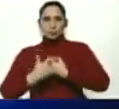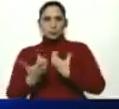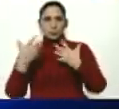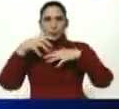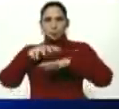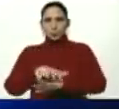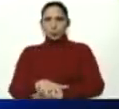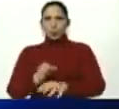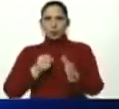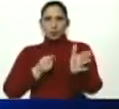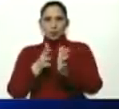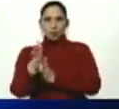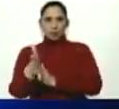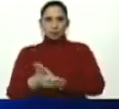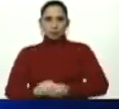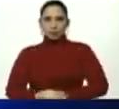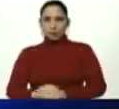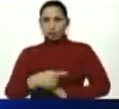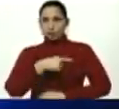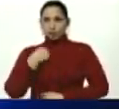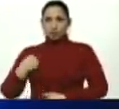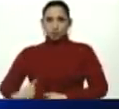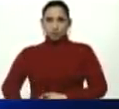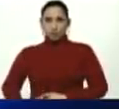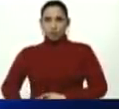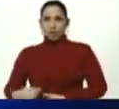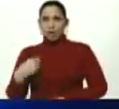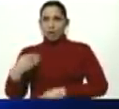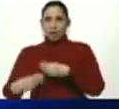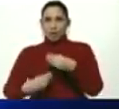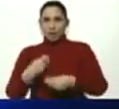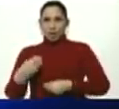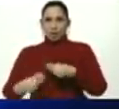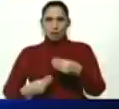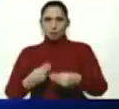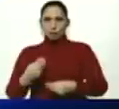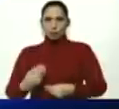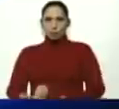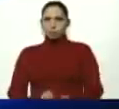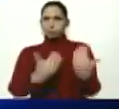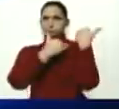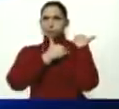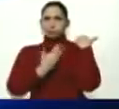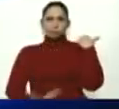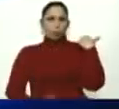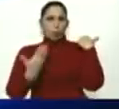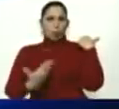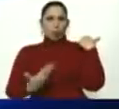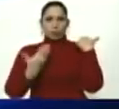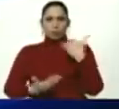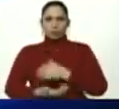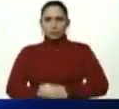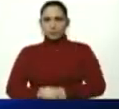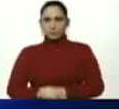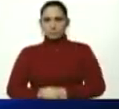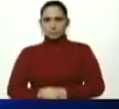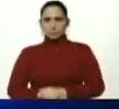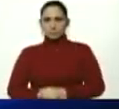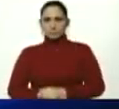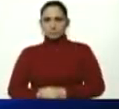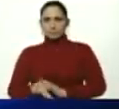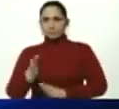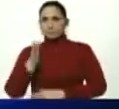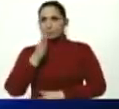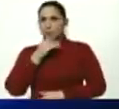gratuito, pues China ha jugado un papel fundamental en su desinteresado y